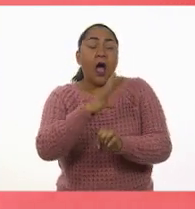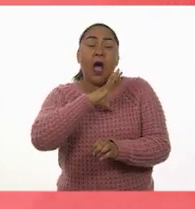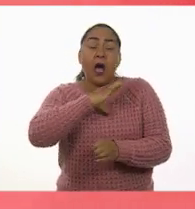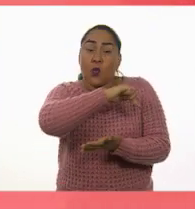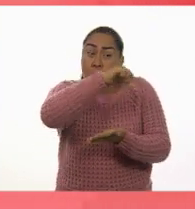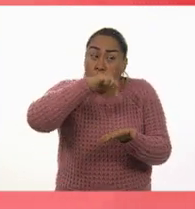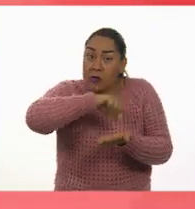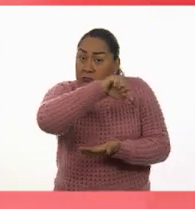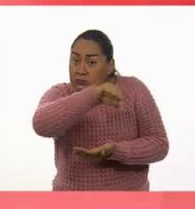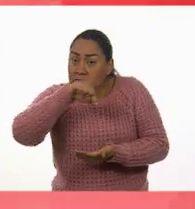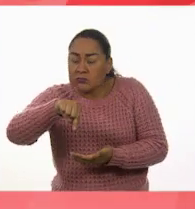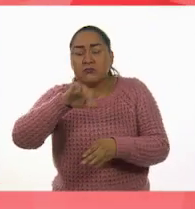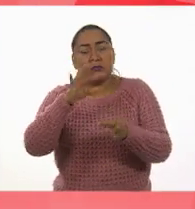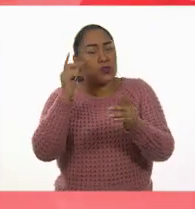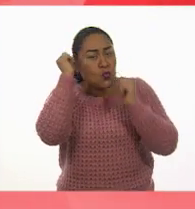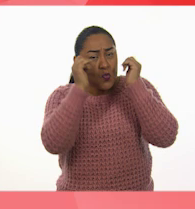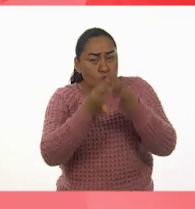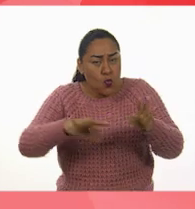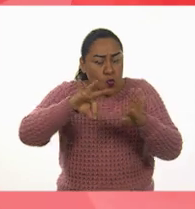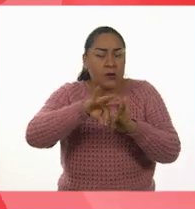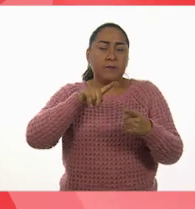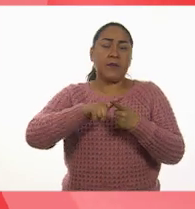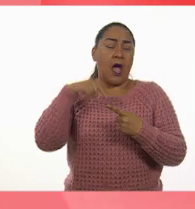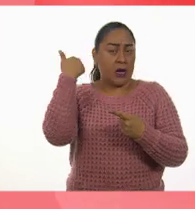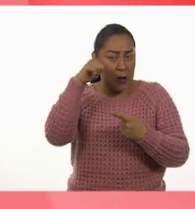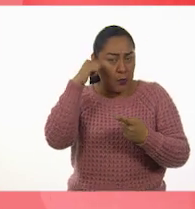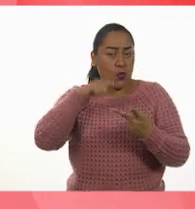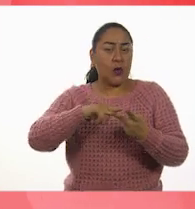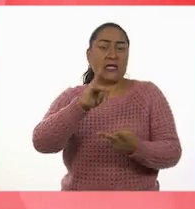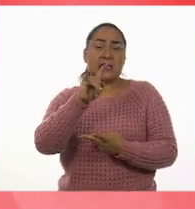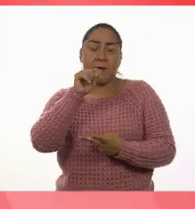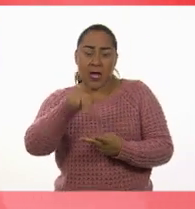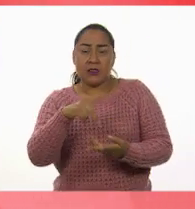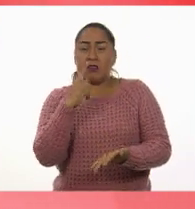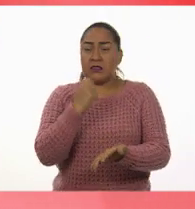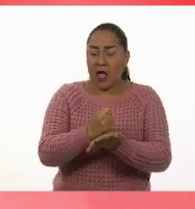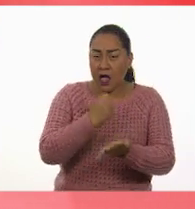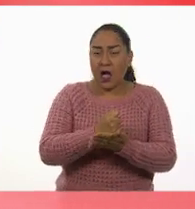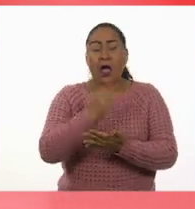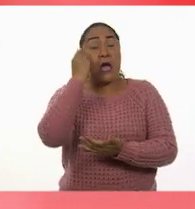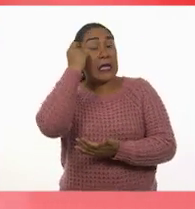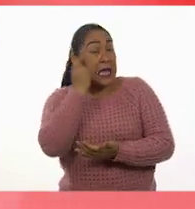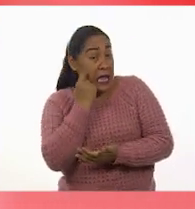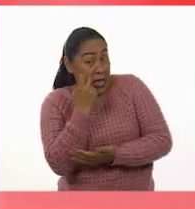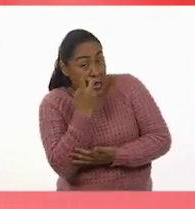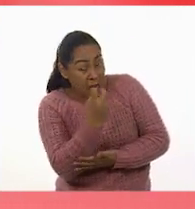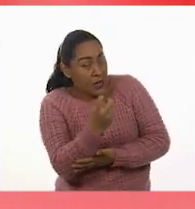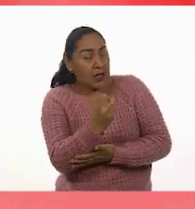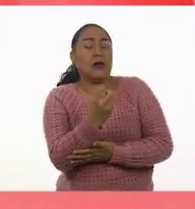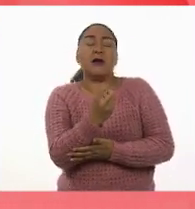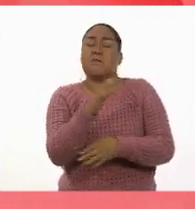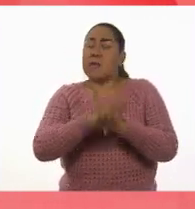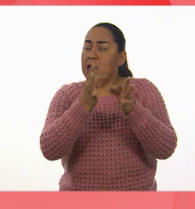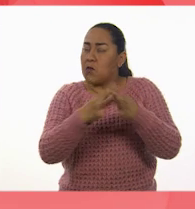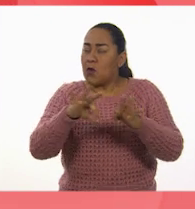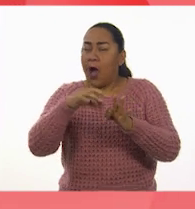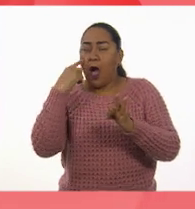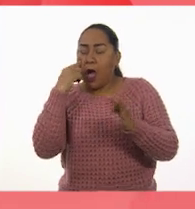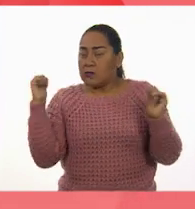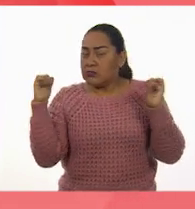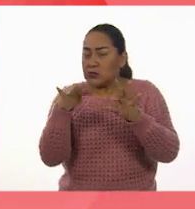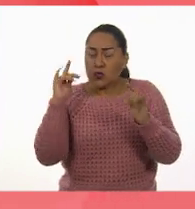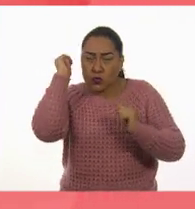turísticos importantes como Acapulco, Ixtapas y Guatanejo y Taxco. Guerrero representa uno de los puntos de turismo